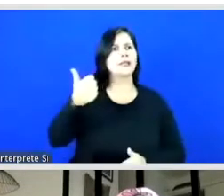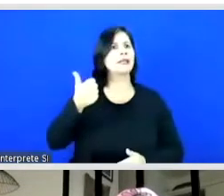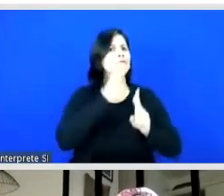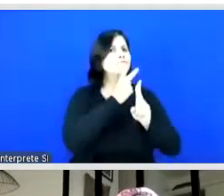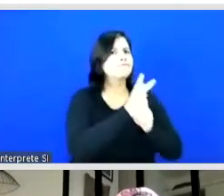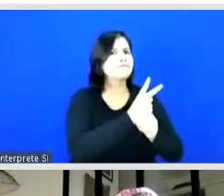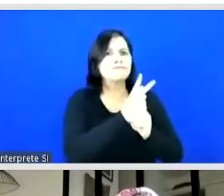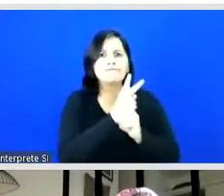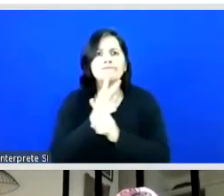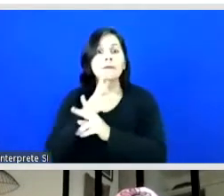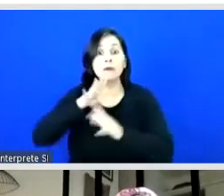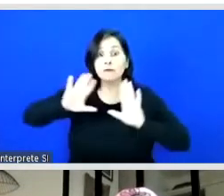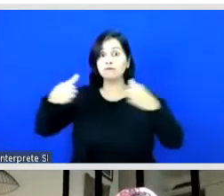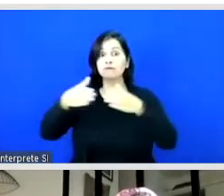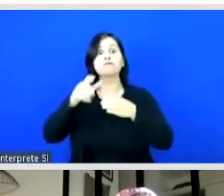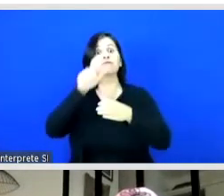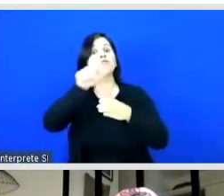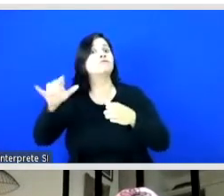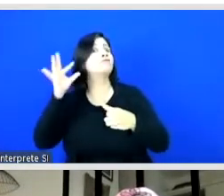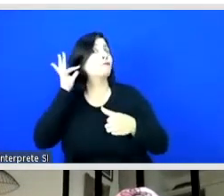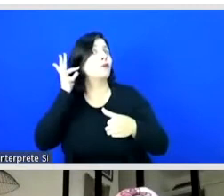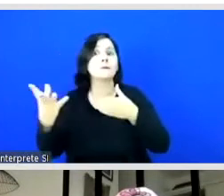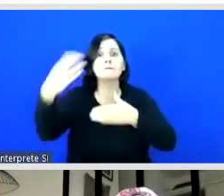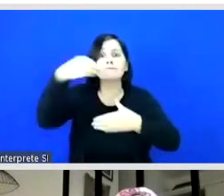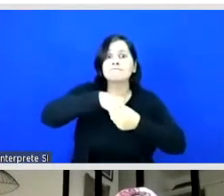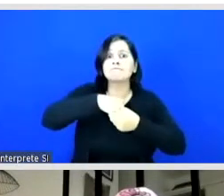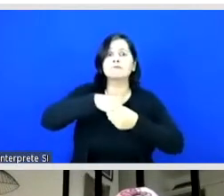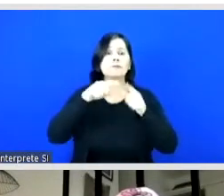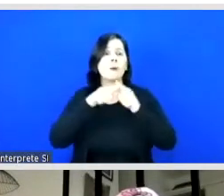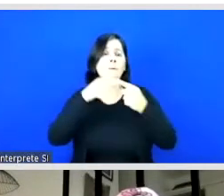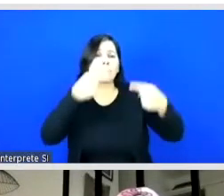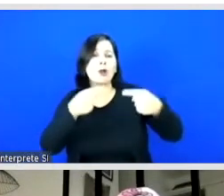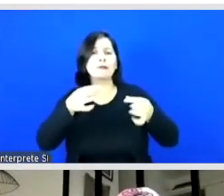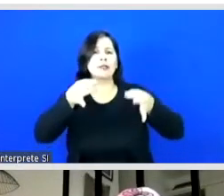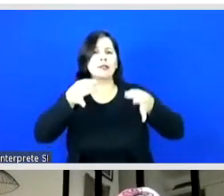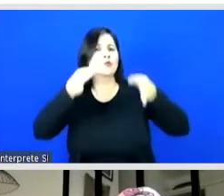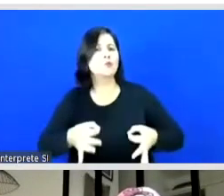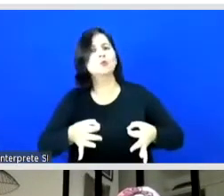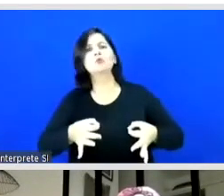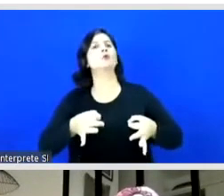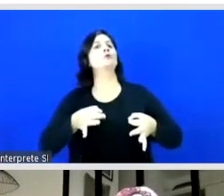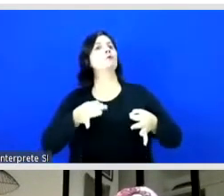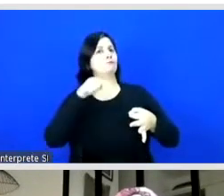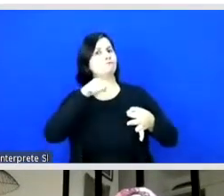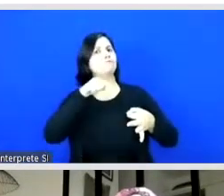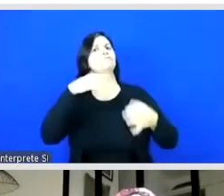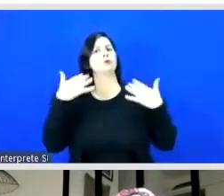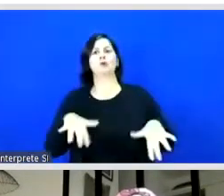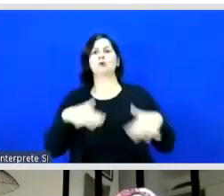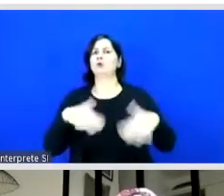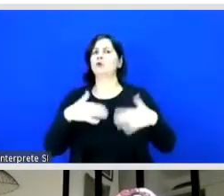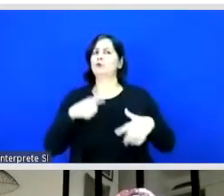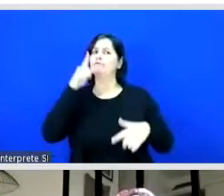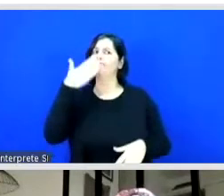mujeres en la planeación, en la ejecución, los beneficios de las políticas públicas. Y sin embargo, no terminamos de